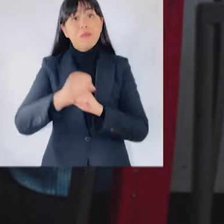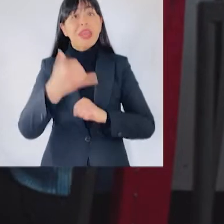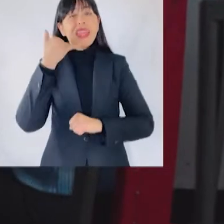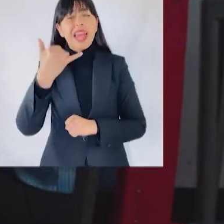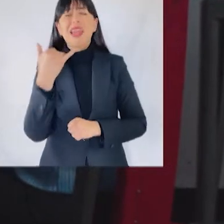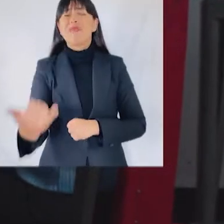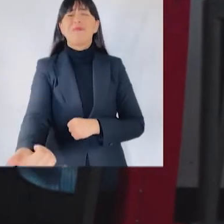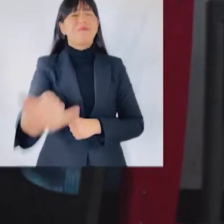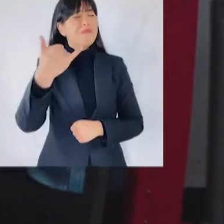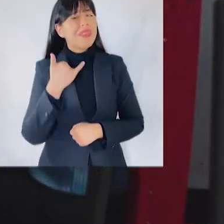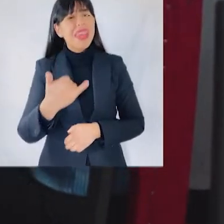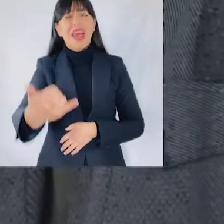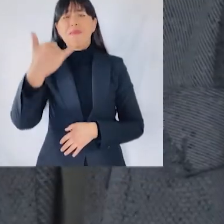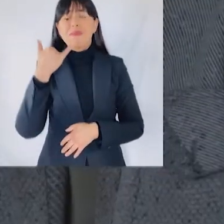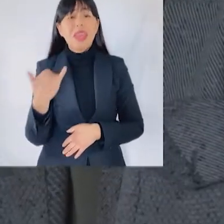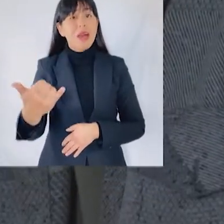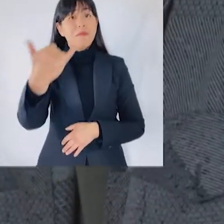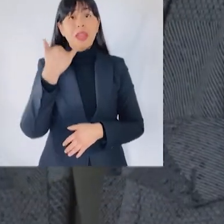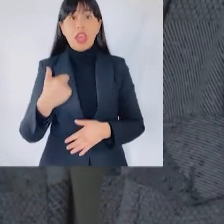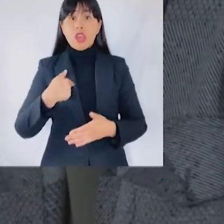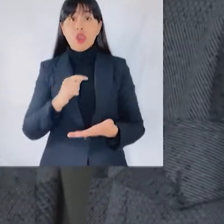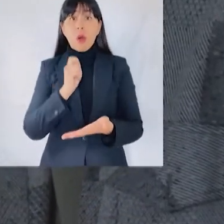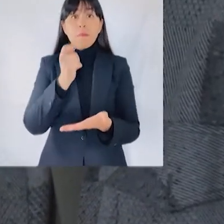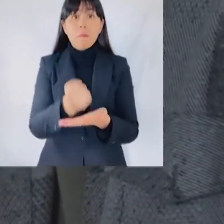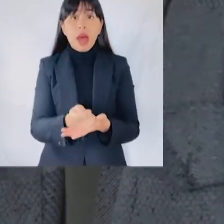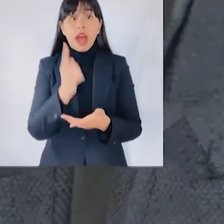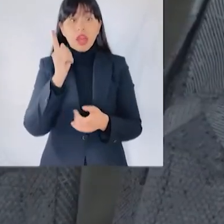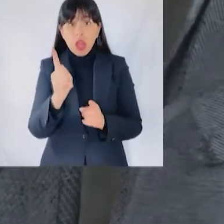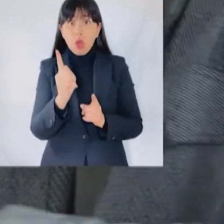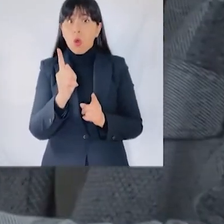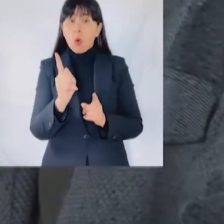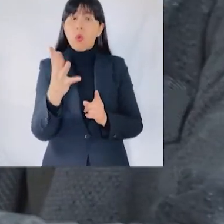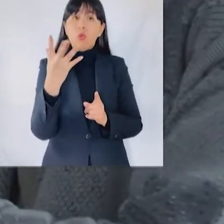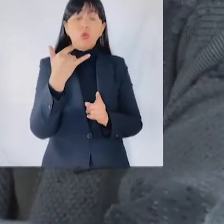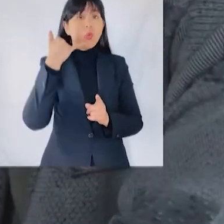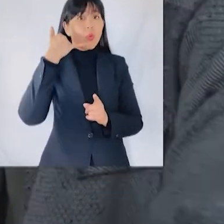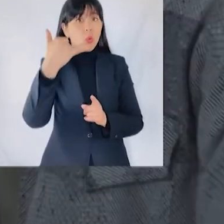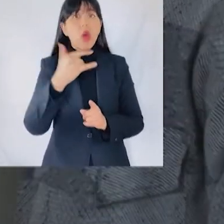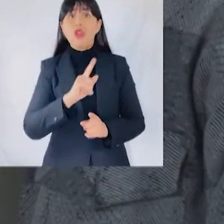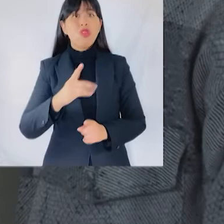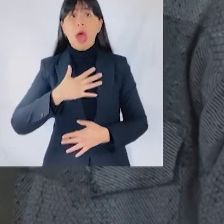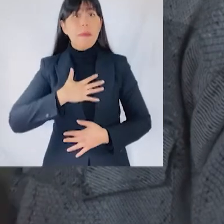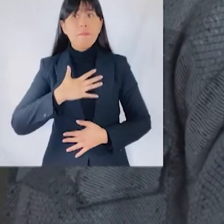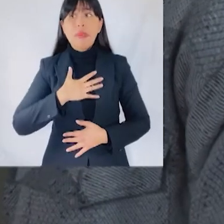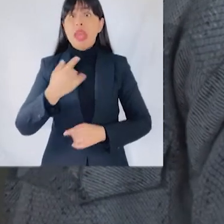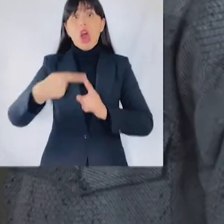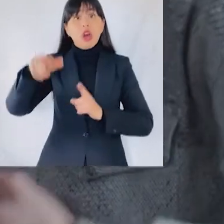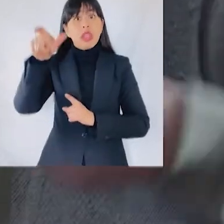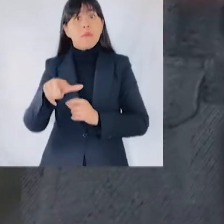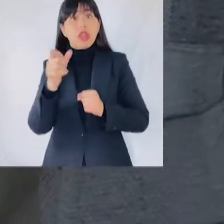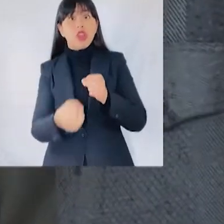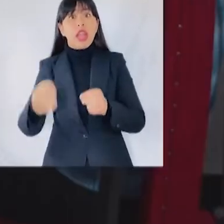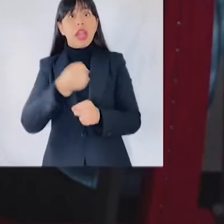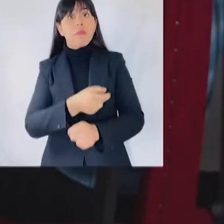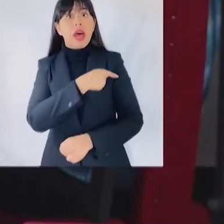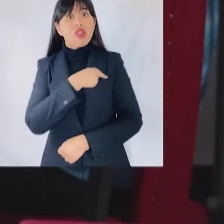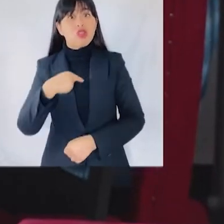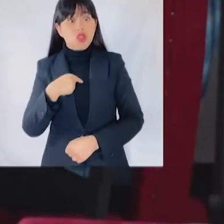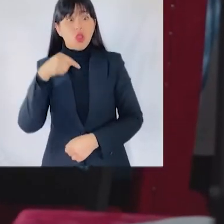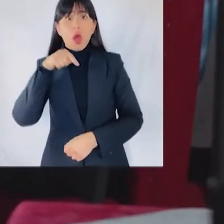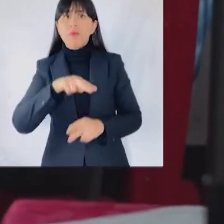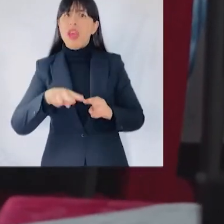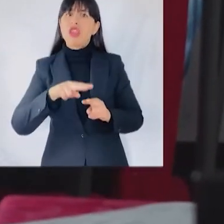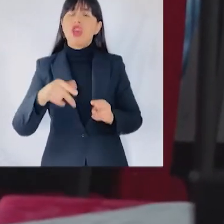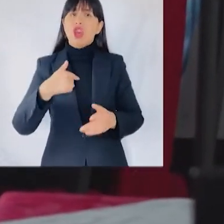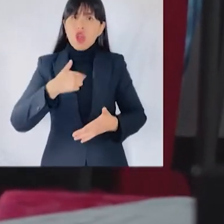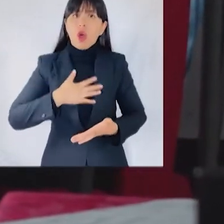Compañía de teléfono de nuevo. Suegro, me llaman todo el día para cobrarme una cuenta que no es mía. Un huevón abrió una línea a nombre mío y ahora quieren que la pague yo. Chucha, ¿y no pusiste un reclamo